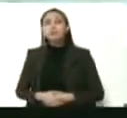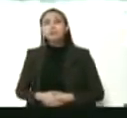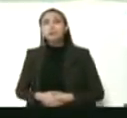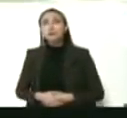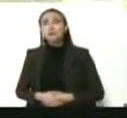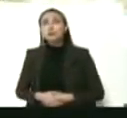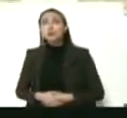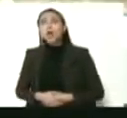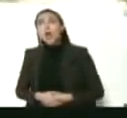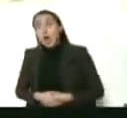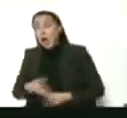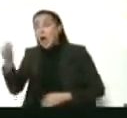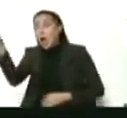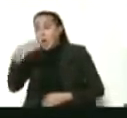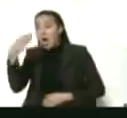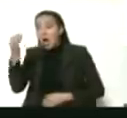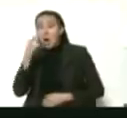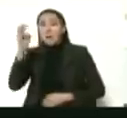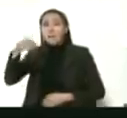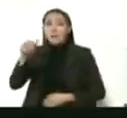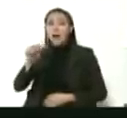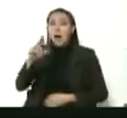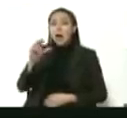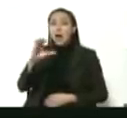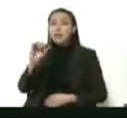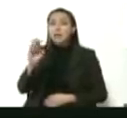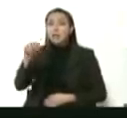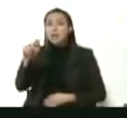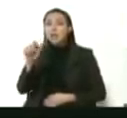recomendarle que tomara paracetamol